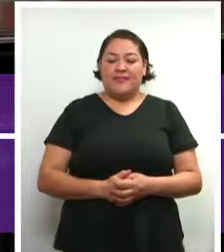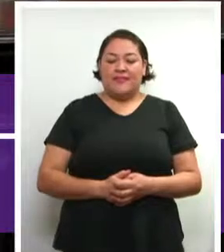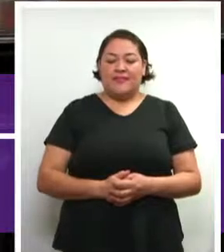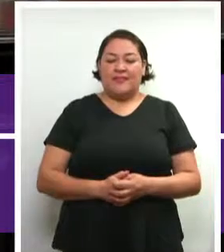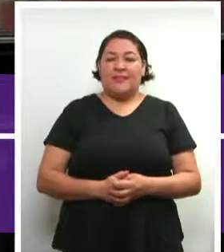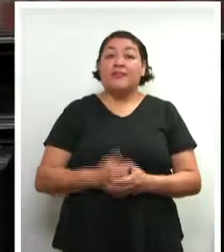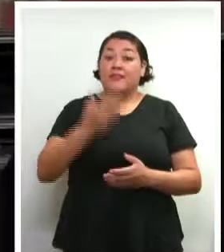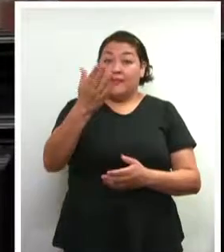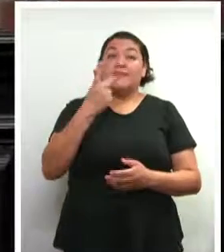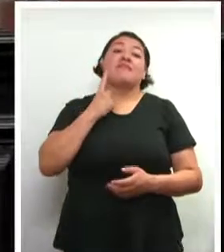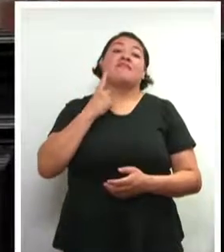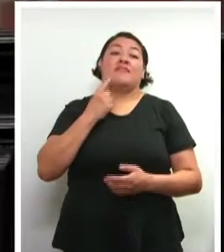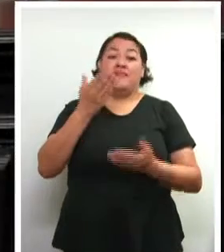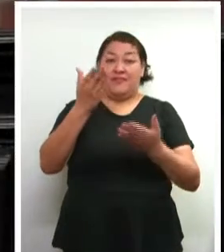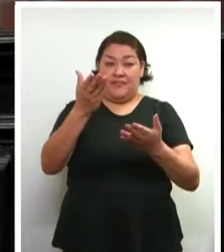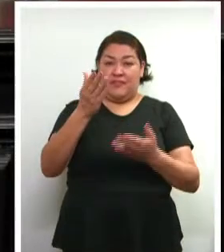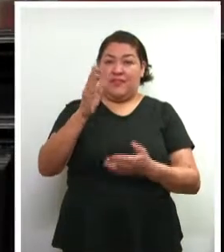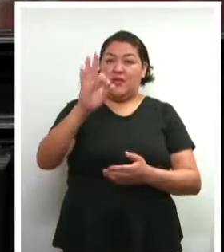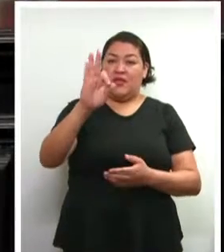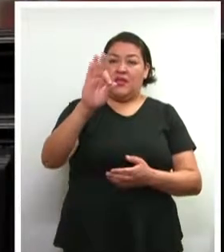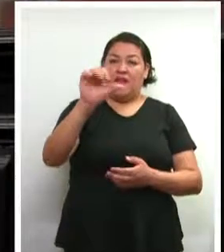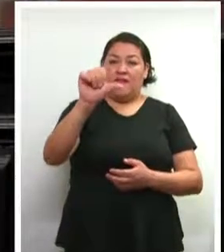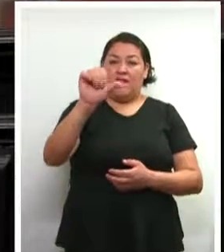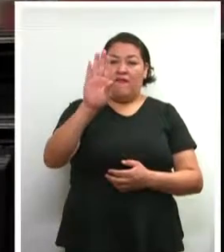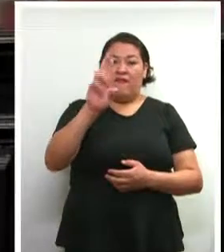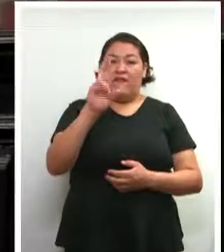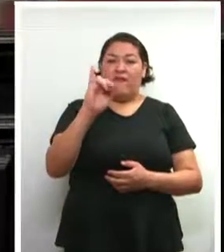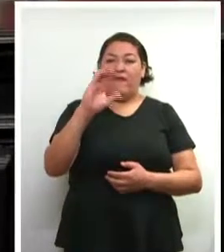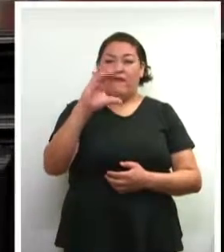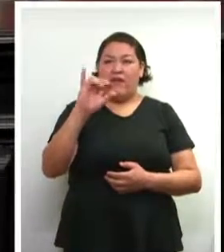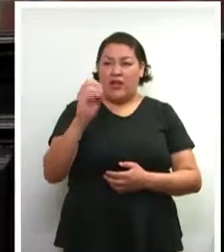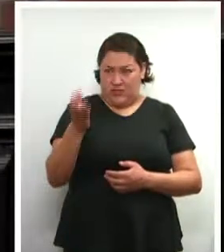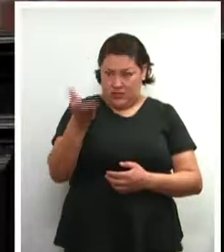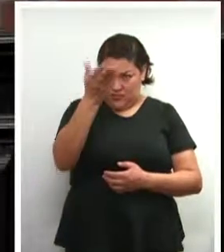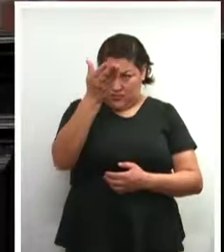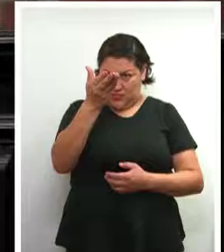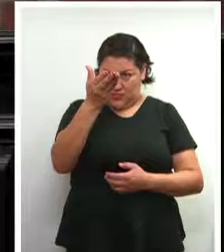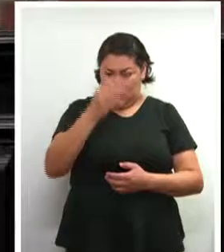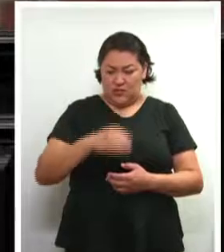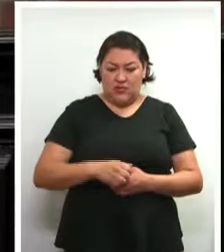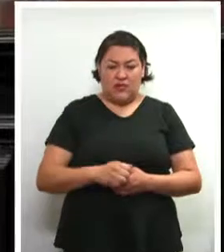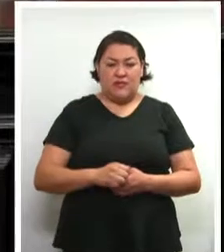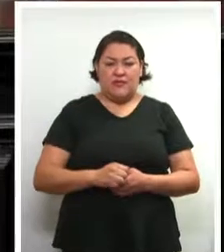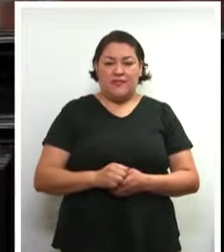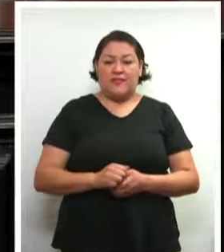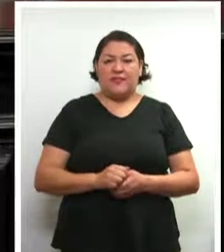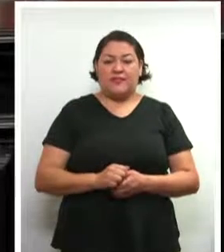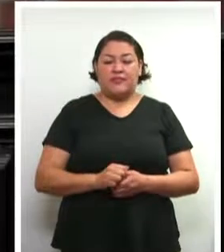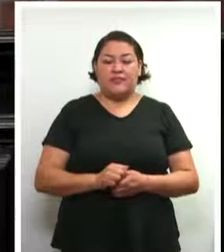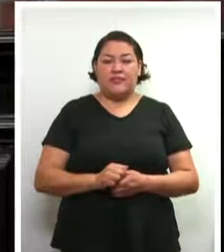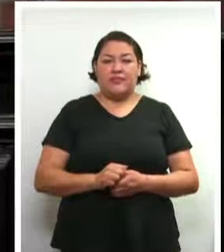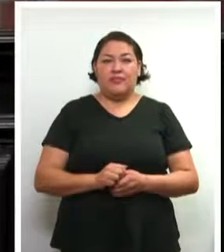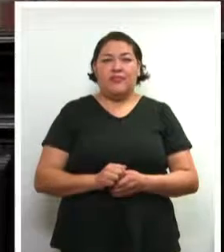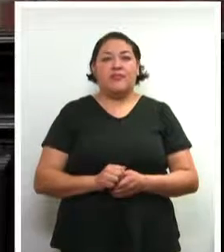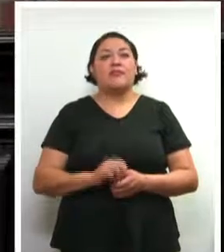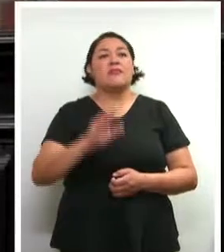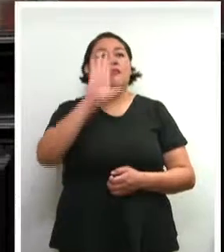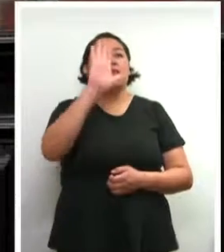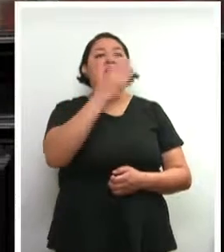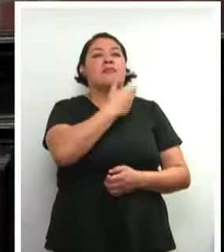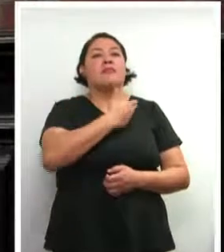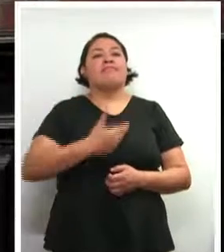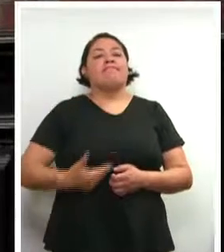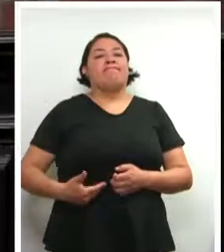Diputado Fabricio, ¿con qué objeto? compañera